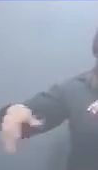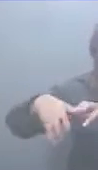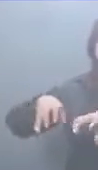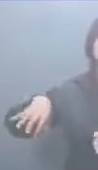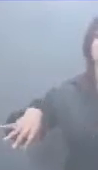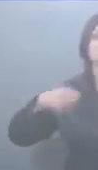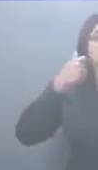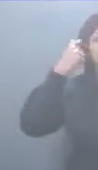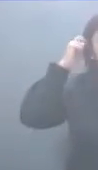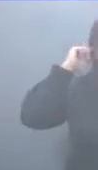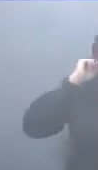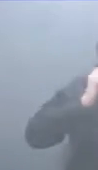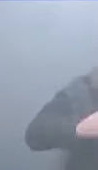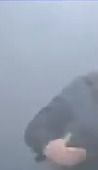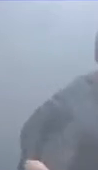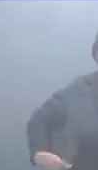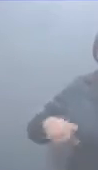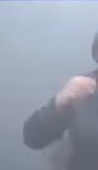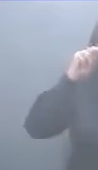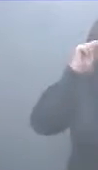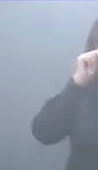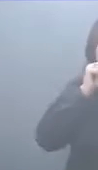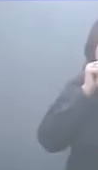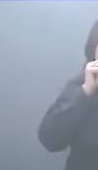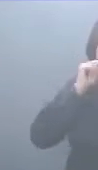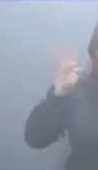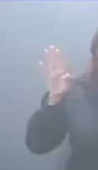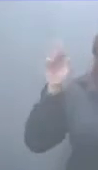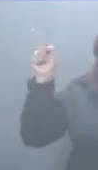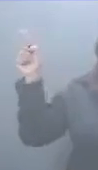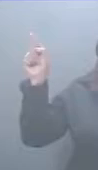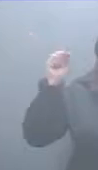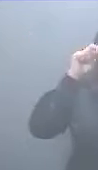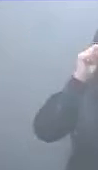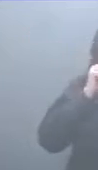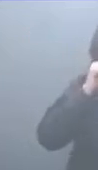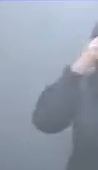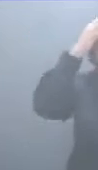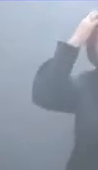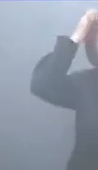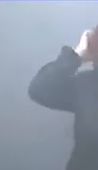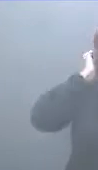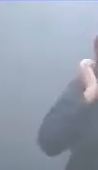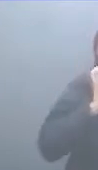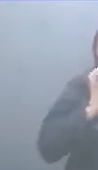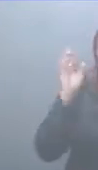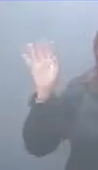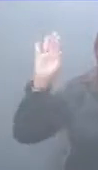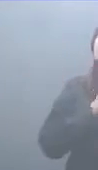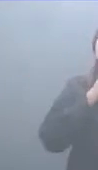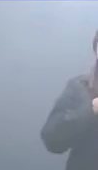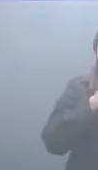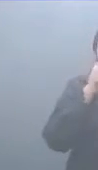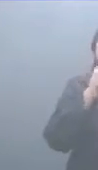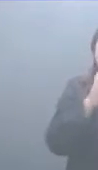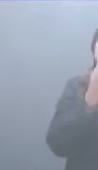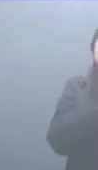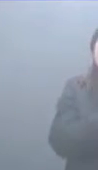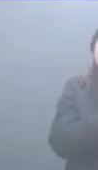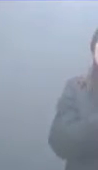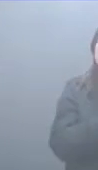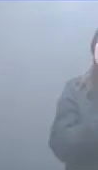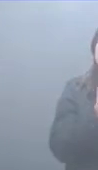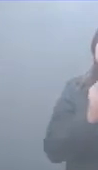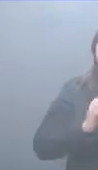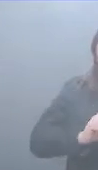presidente Bukele, su estrategia se le salió de las manos. Yo le quiero